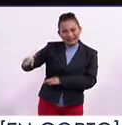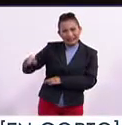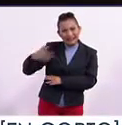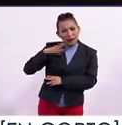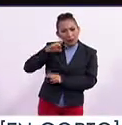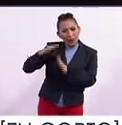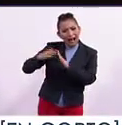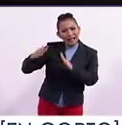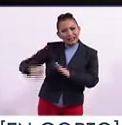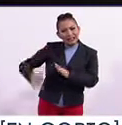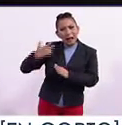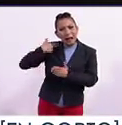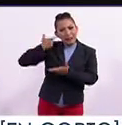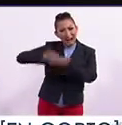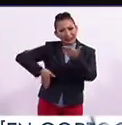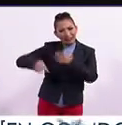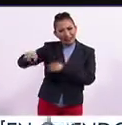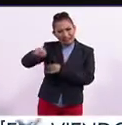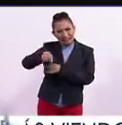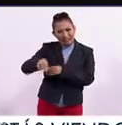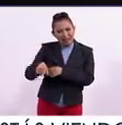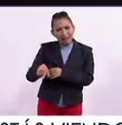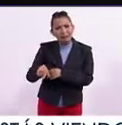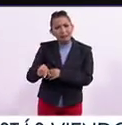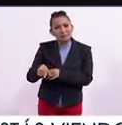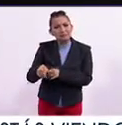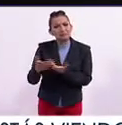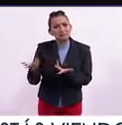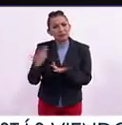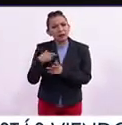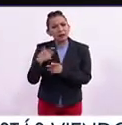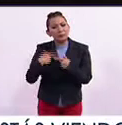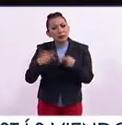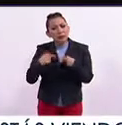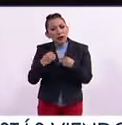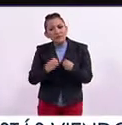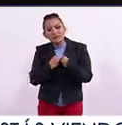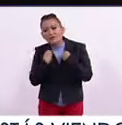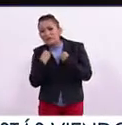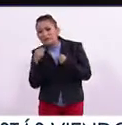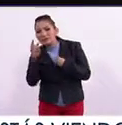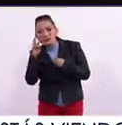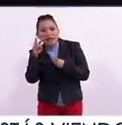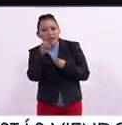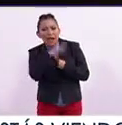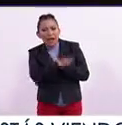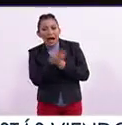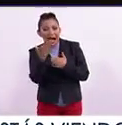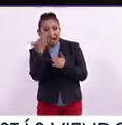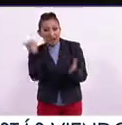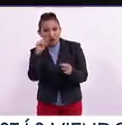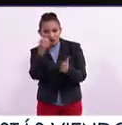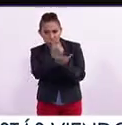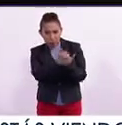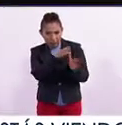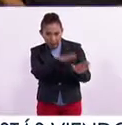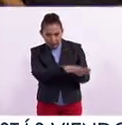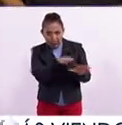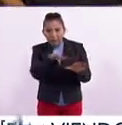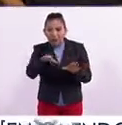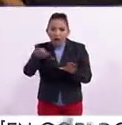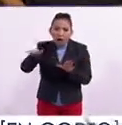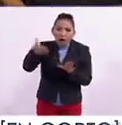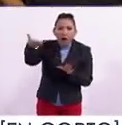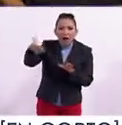social. Veía que la gente vivía mucho, no en la ciudad tanto, pero había también en la